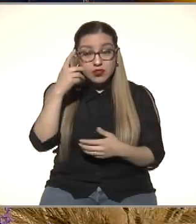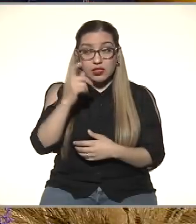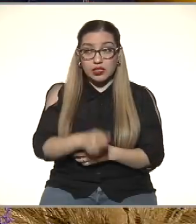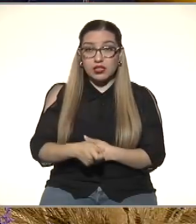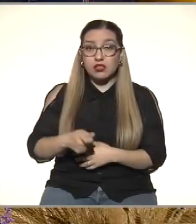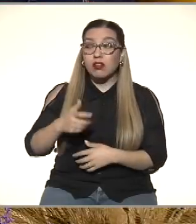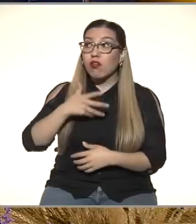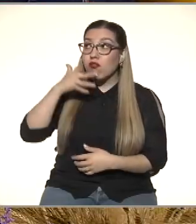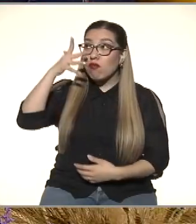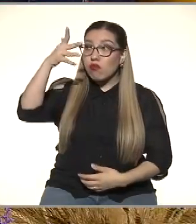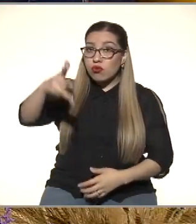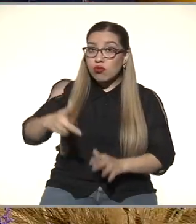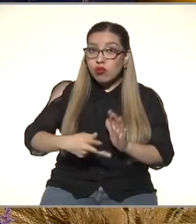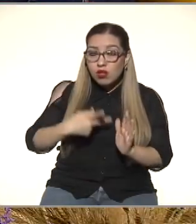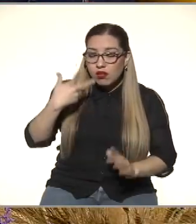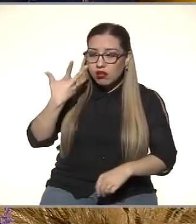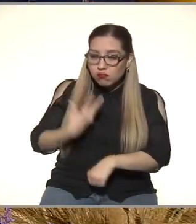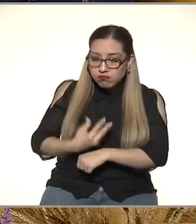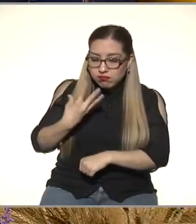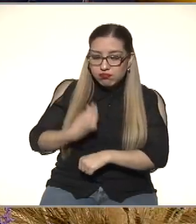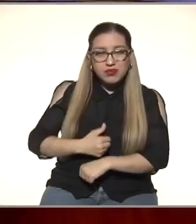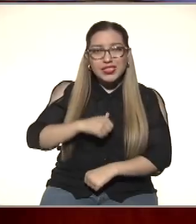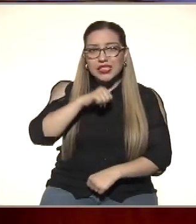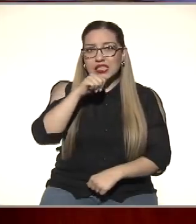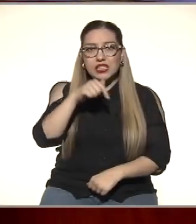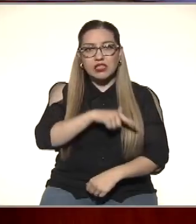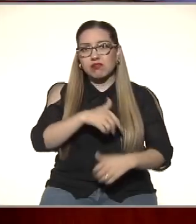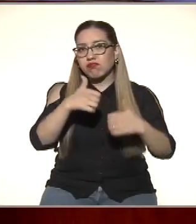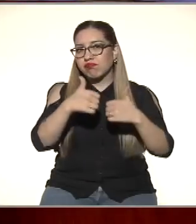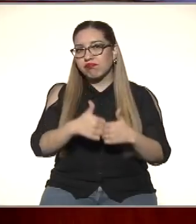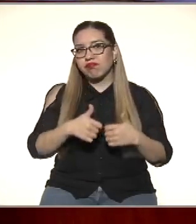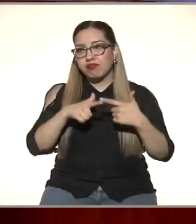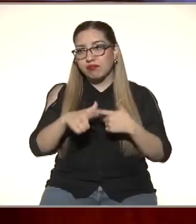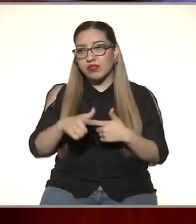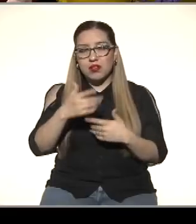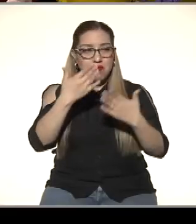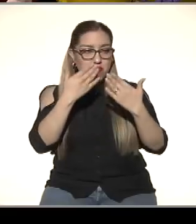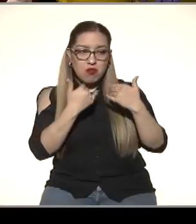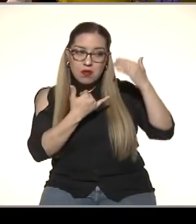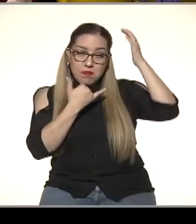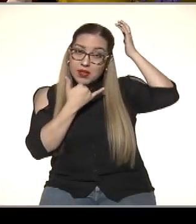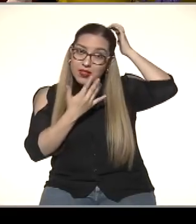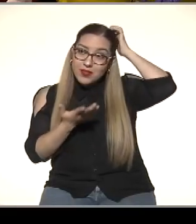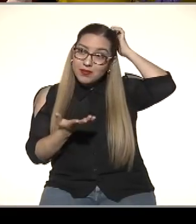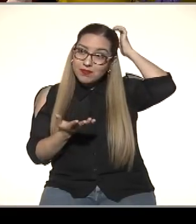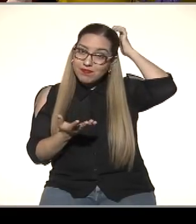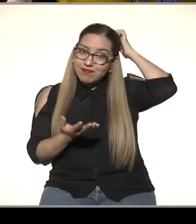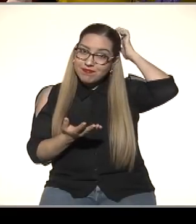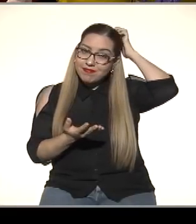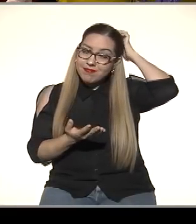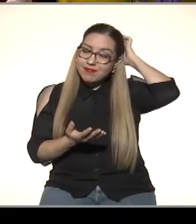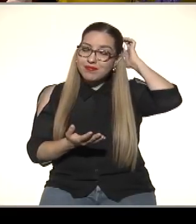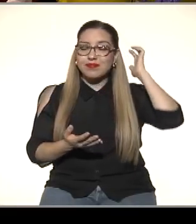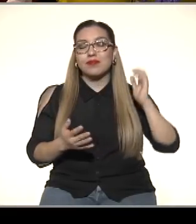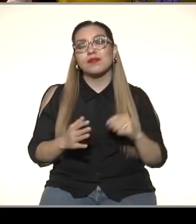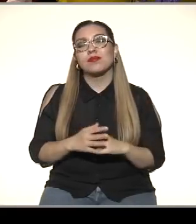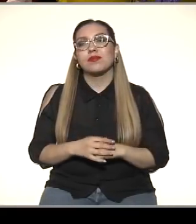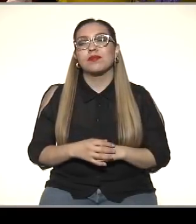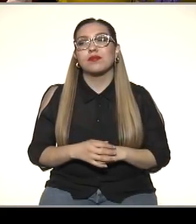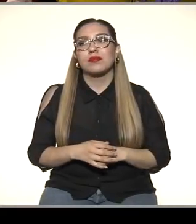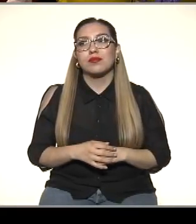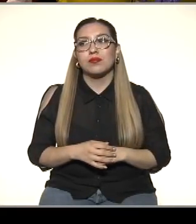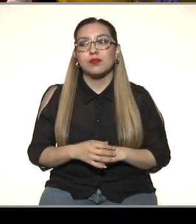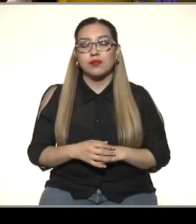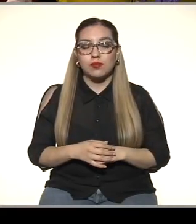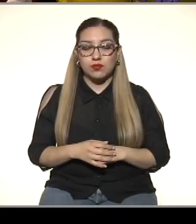planeación de futuro. Siguen en el mismo lugar. Los hijos igual. No hubo un perdón. No hubo un perdón. Se trabajó, no hubo un perdón. Que porque para colmo, pues